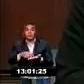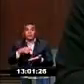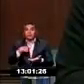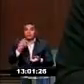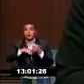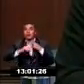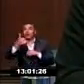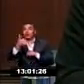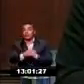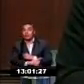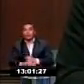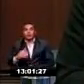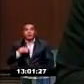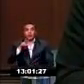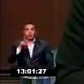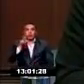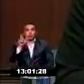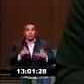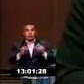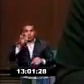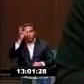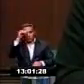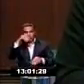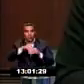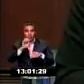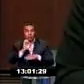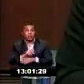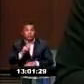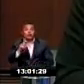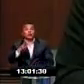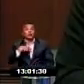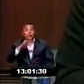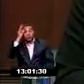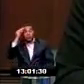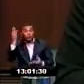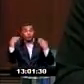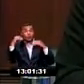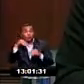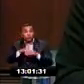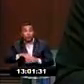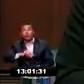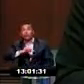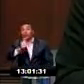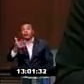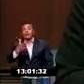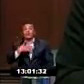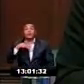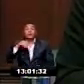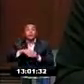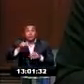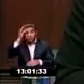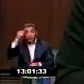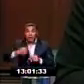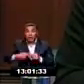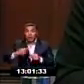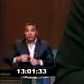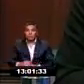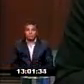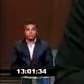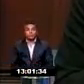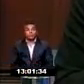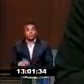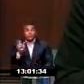Tenemos 2 personas hospitalizadas en el país. Una se encuentra hospitalizada en Guayaquil, otra se encuentra hospitalizada en Quito.